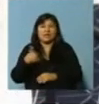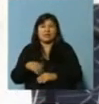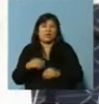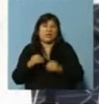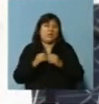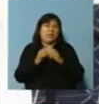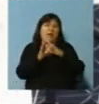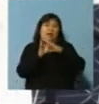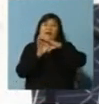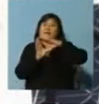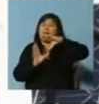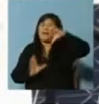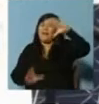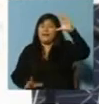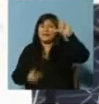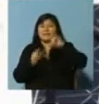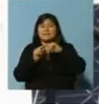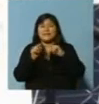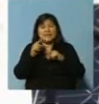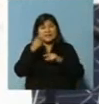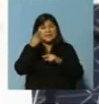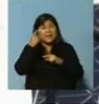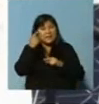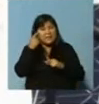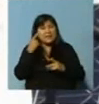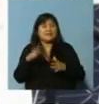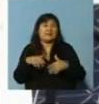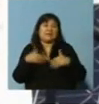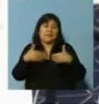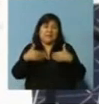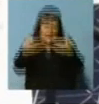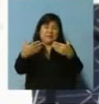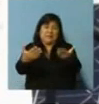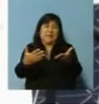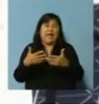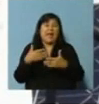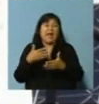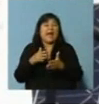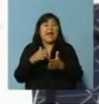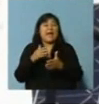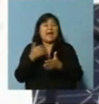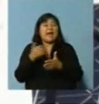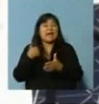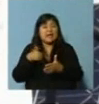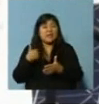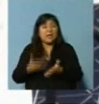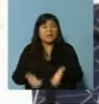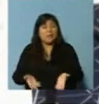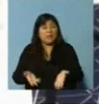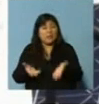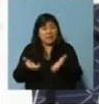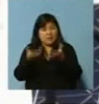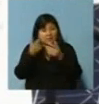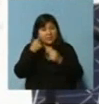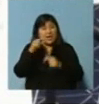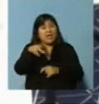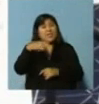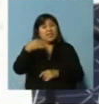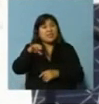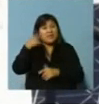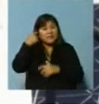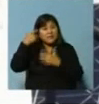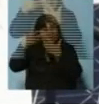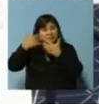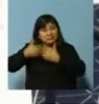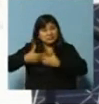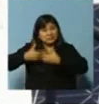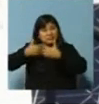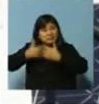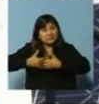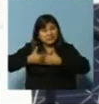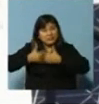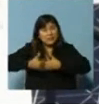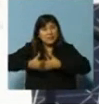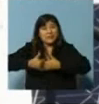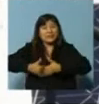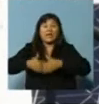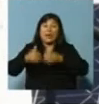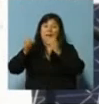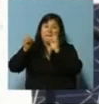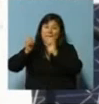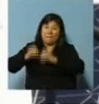verdad es que es algo que realmente tenemos que ser conscientes, que cuando hay algo que se realiza y se